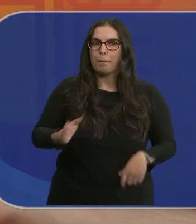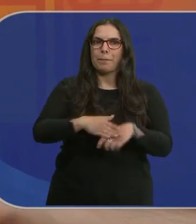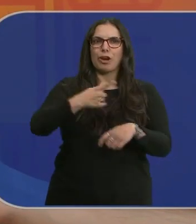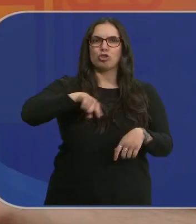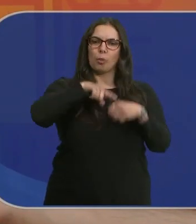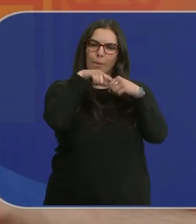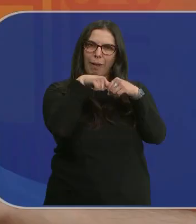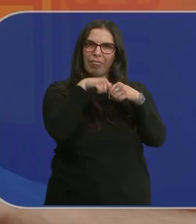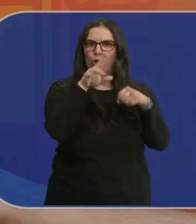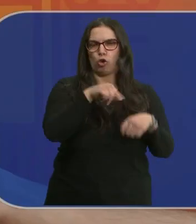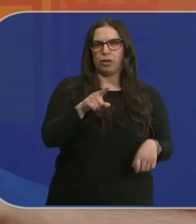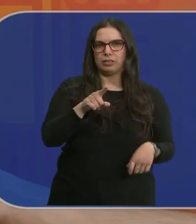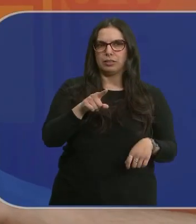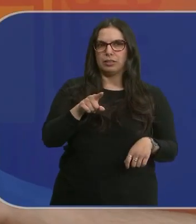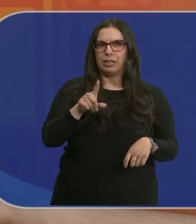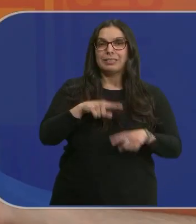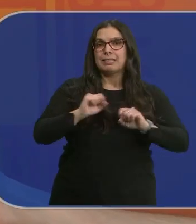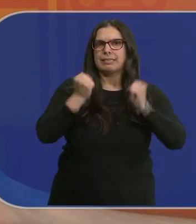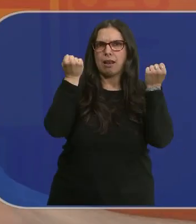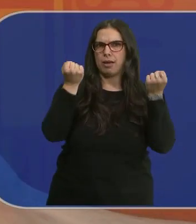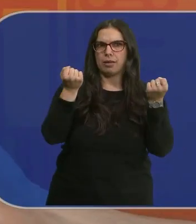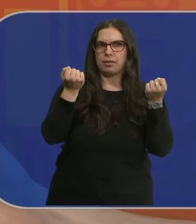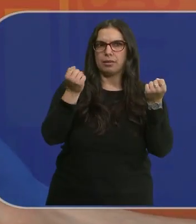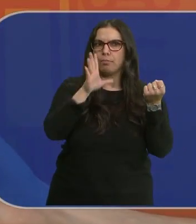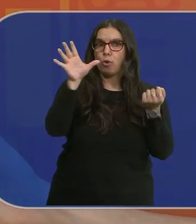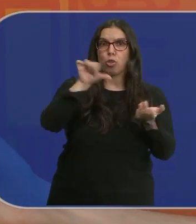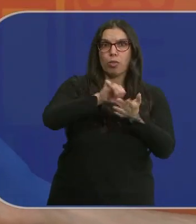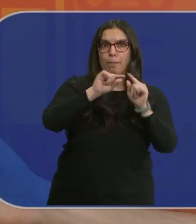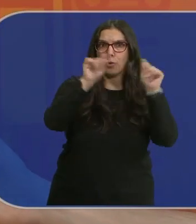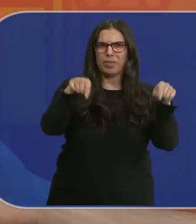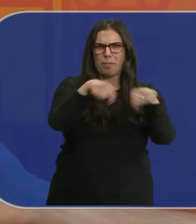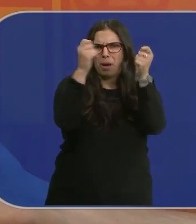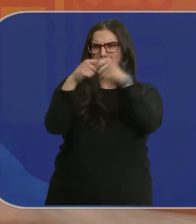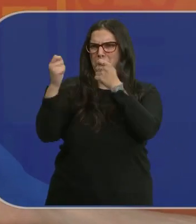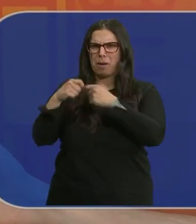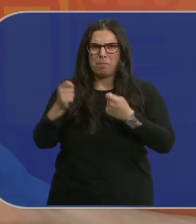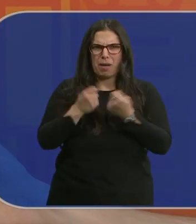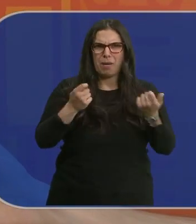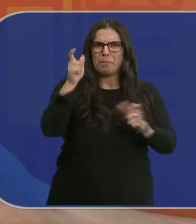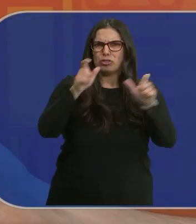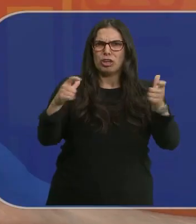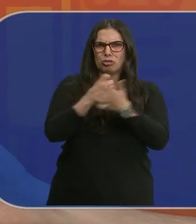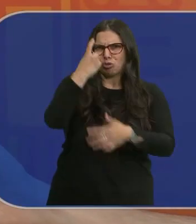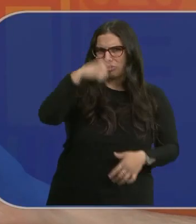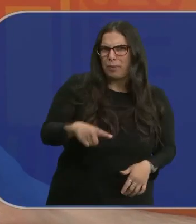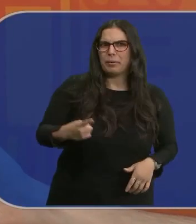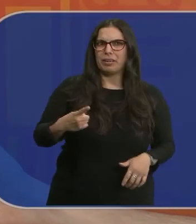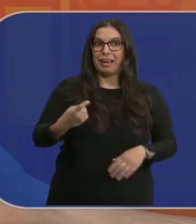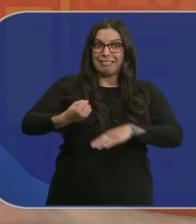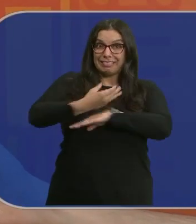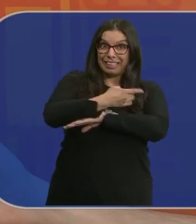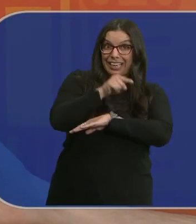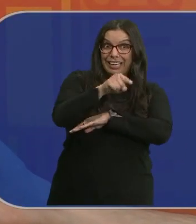de plazas, es una cuestión de existencia, porque la ciudad y la provincia está destruida, todo el mundo lo sabe. Y el